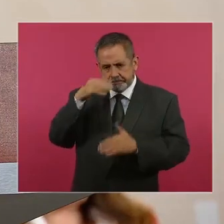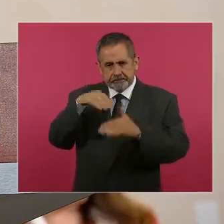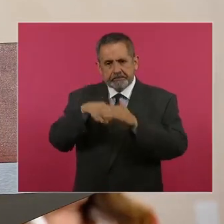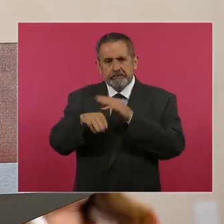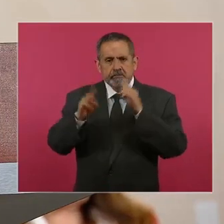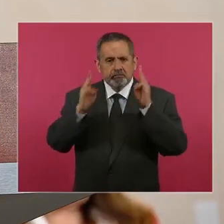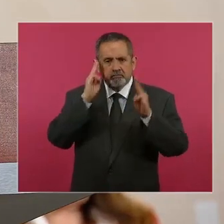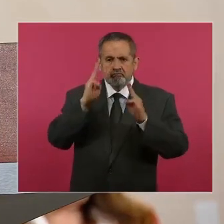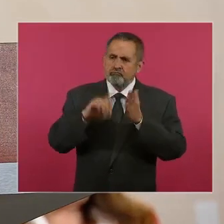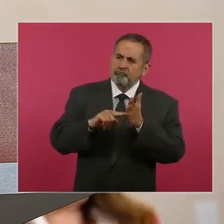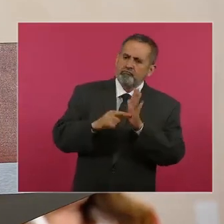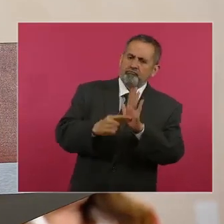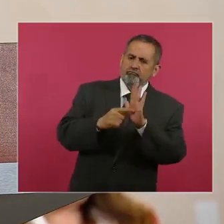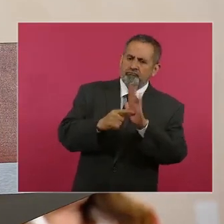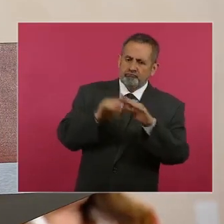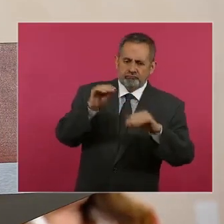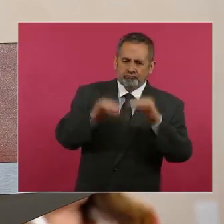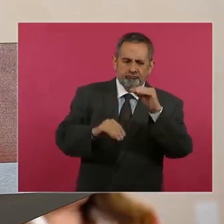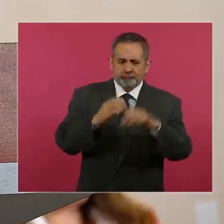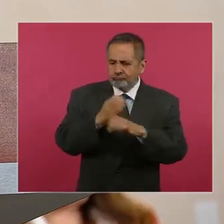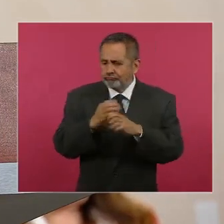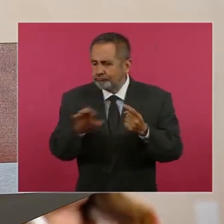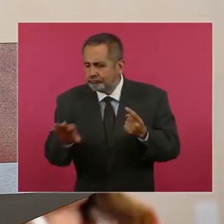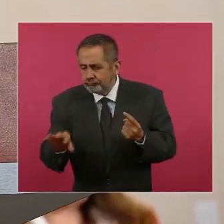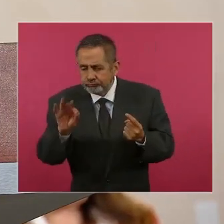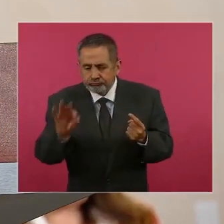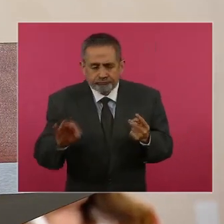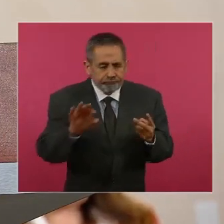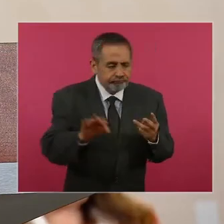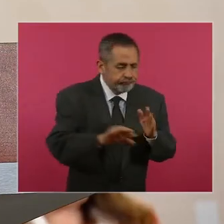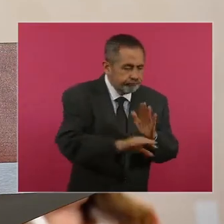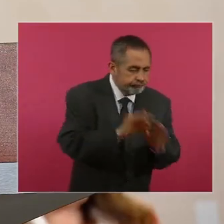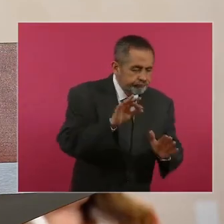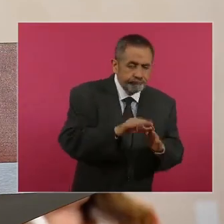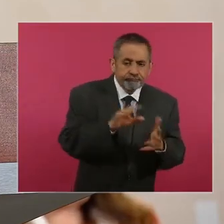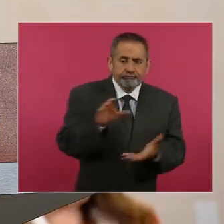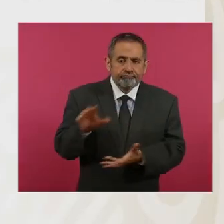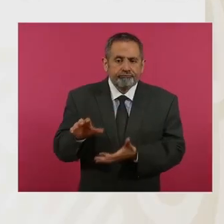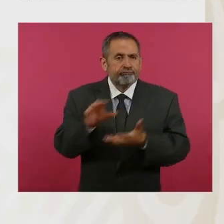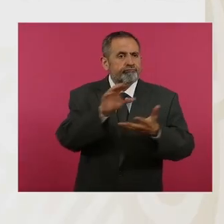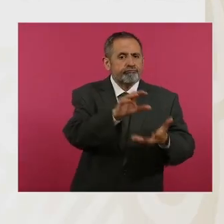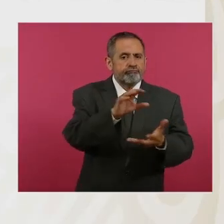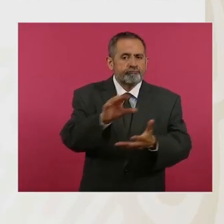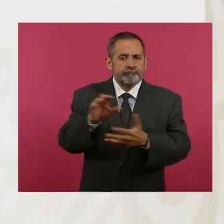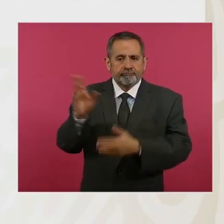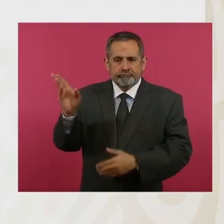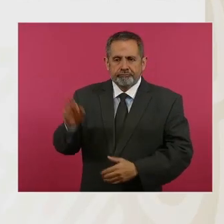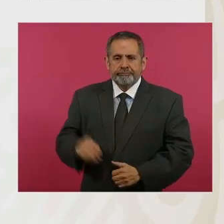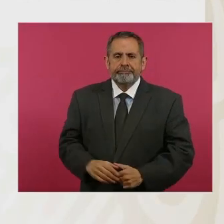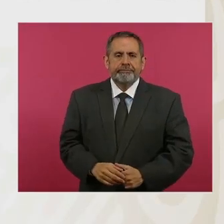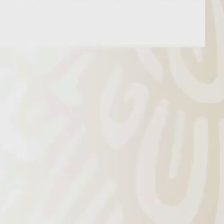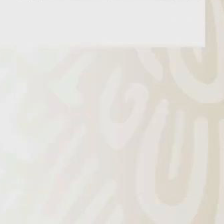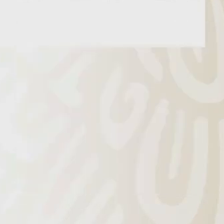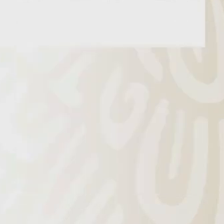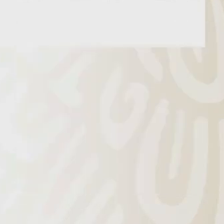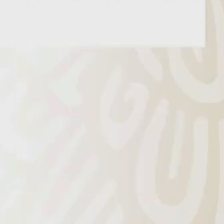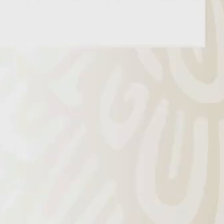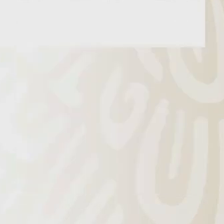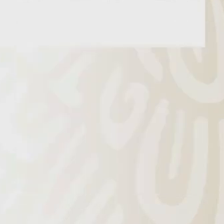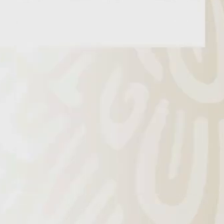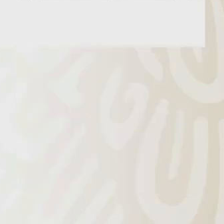ahí presentar buena parte de las piezas, de los objetos arqueológicos que estamos recuperando gracias a